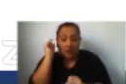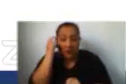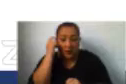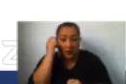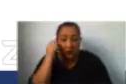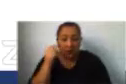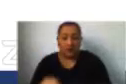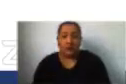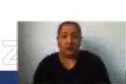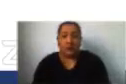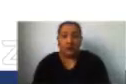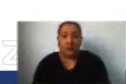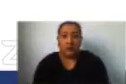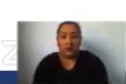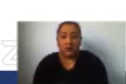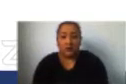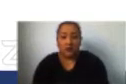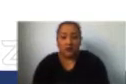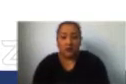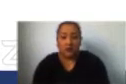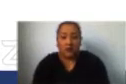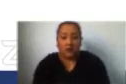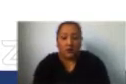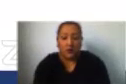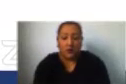permítanme compartir esta imagen. Este es Yauli Loroña.